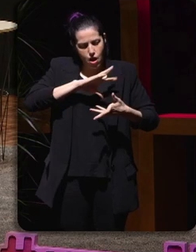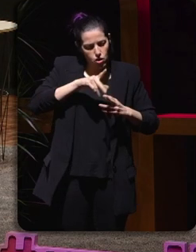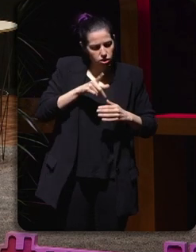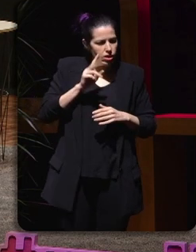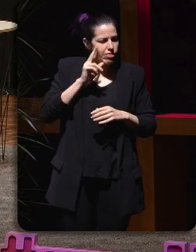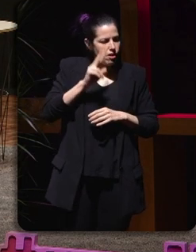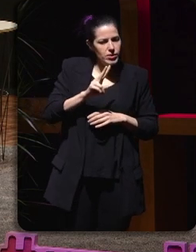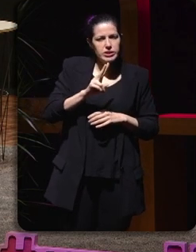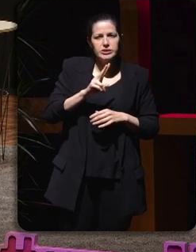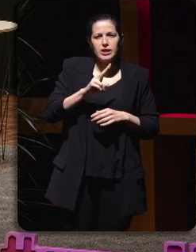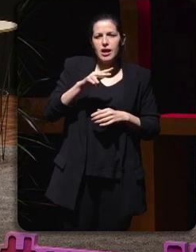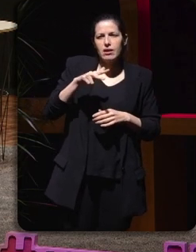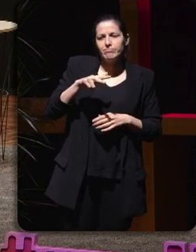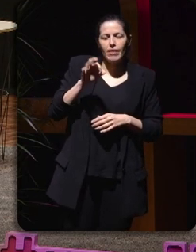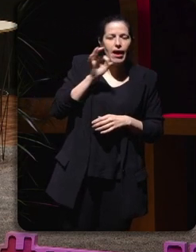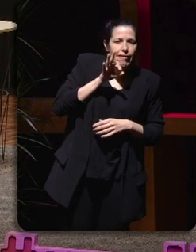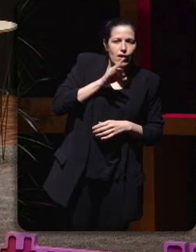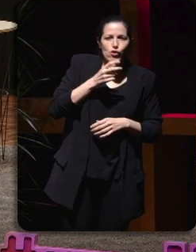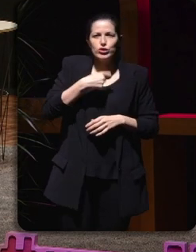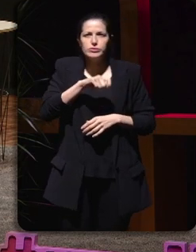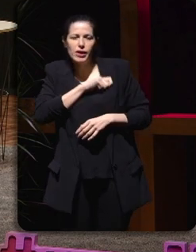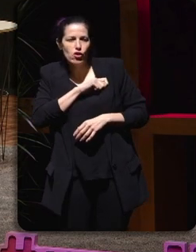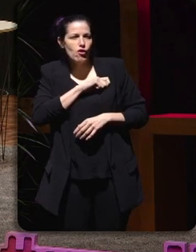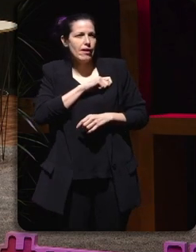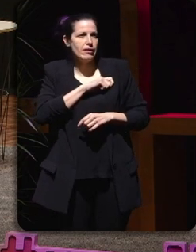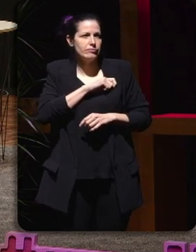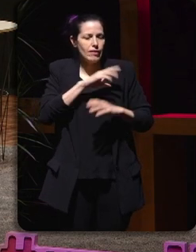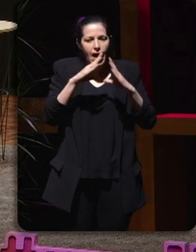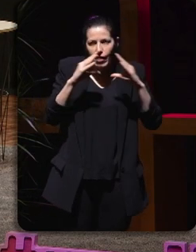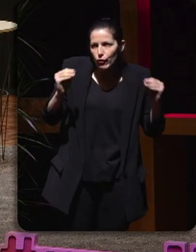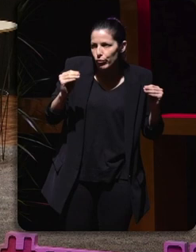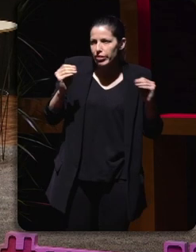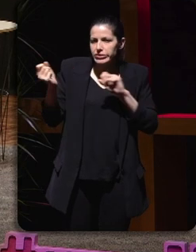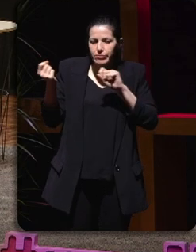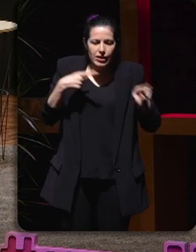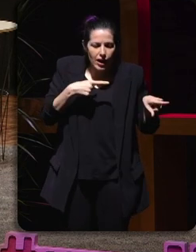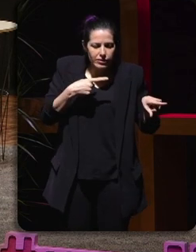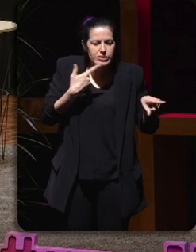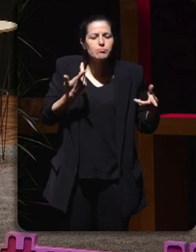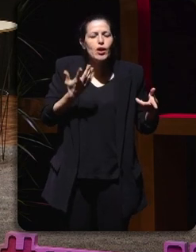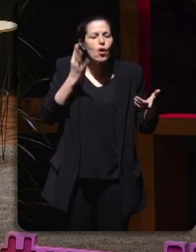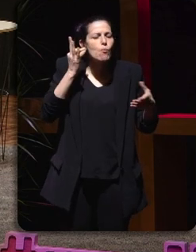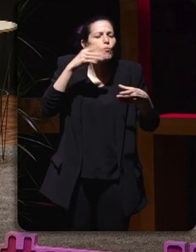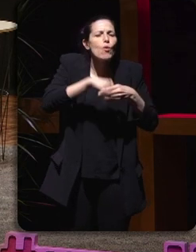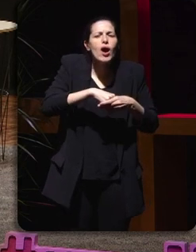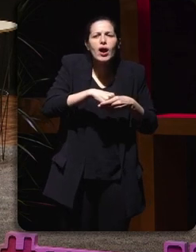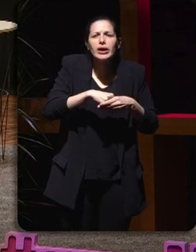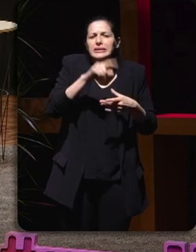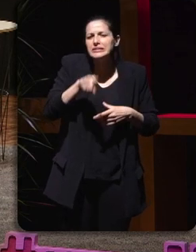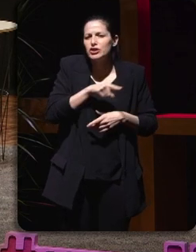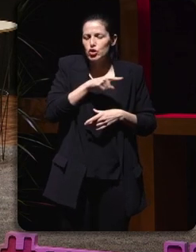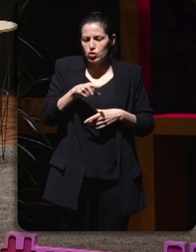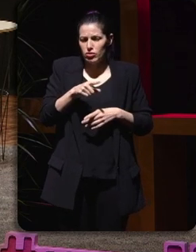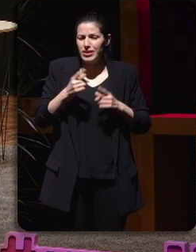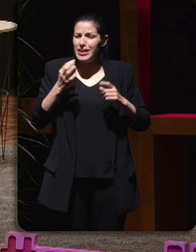los gallegos los andaluces los inmigrantes dice pero estás hablando de las mujeres o no estás hablando de las mujeres Si tienes que preguntar a